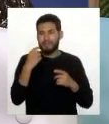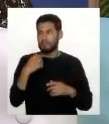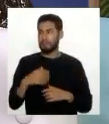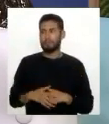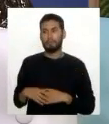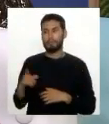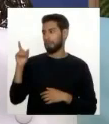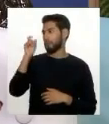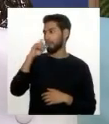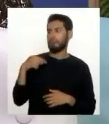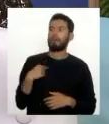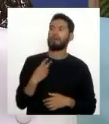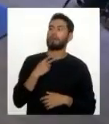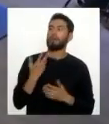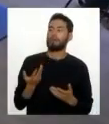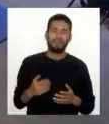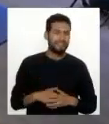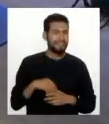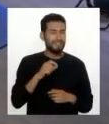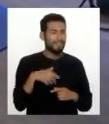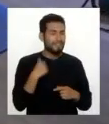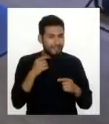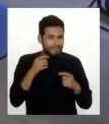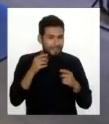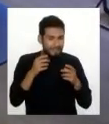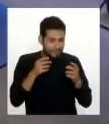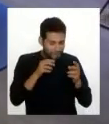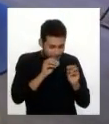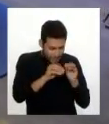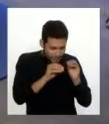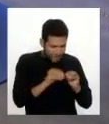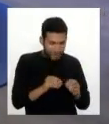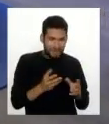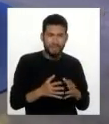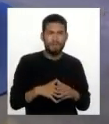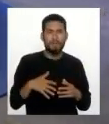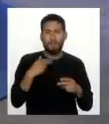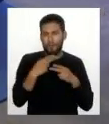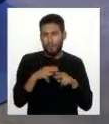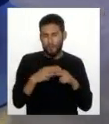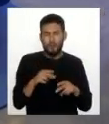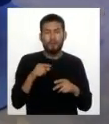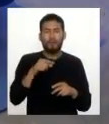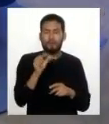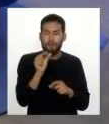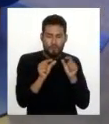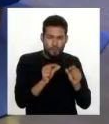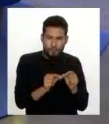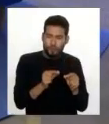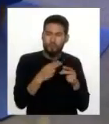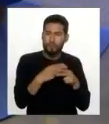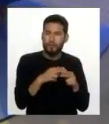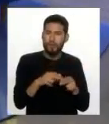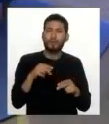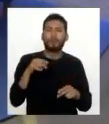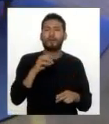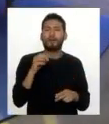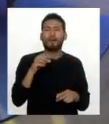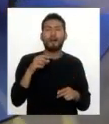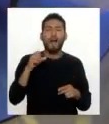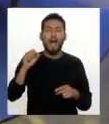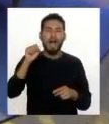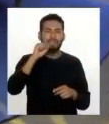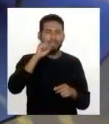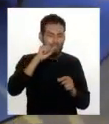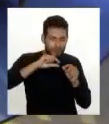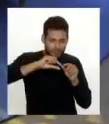más. Por ejemplo, la tortilla sea de espinaca simplemente, ¿no? Le podemos mandar huevitos de codorniz, le podemos mandar bastones de zanahoria, de